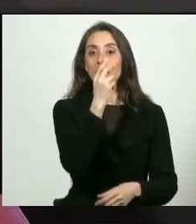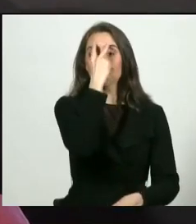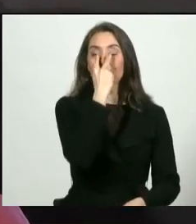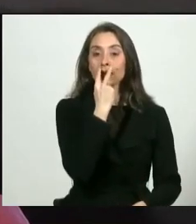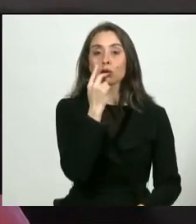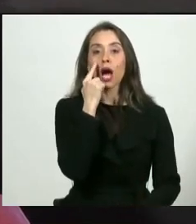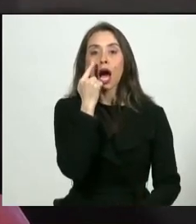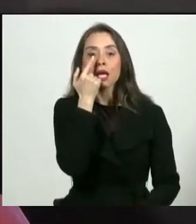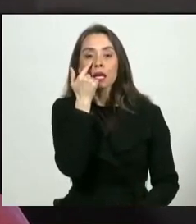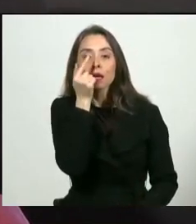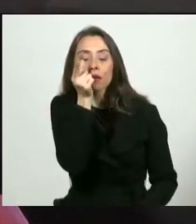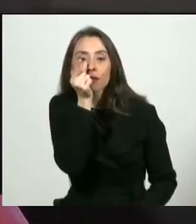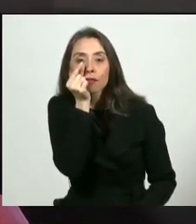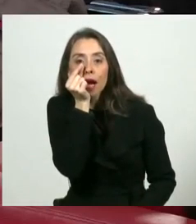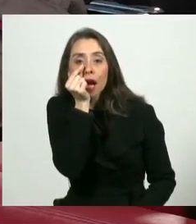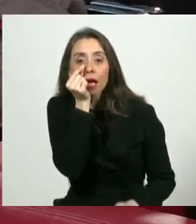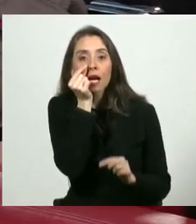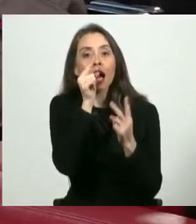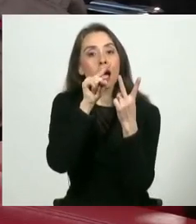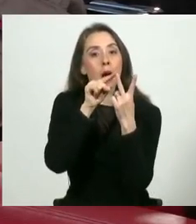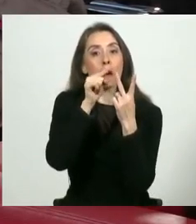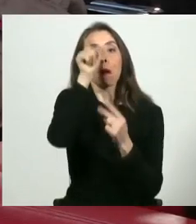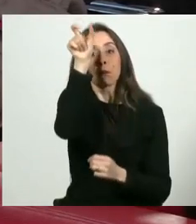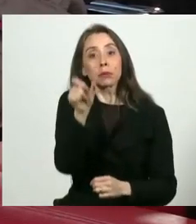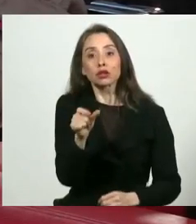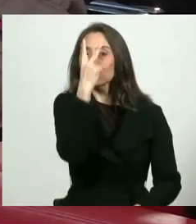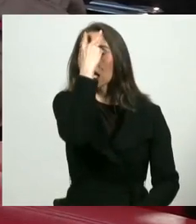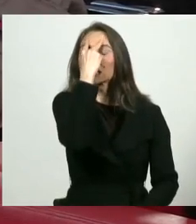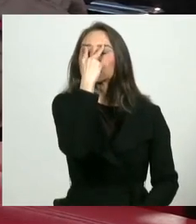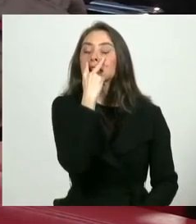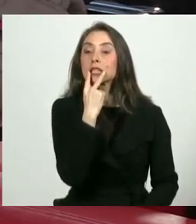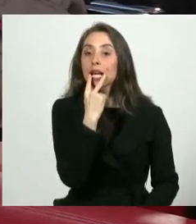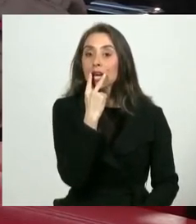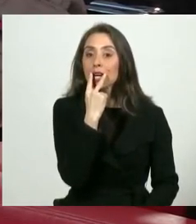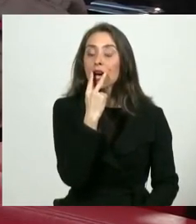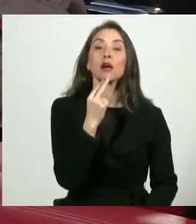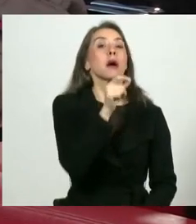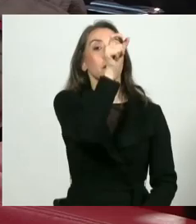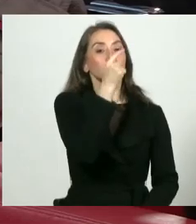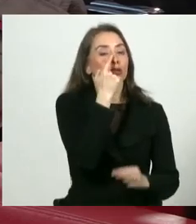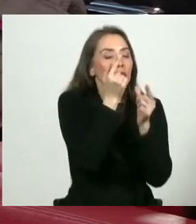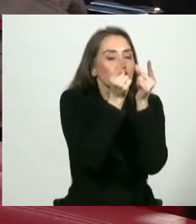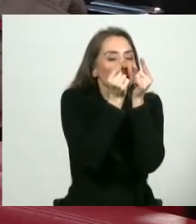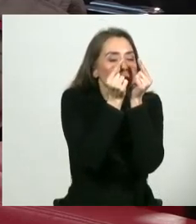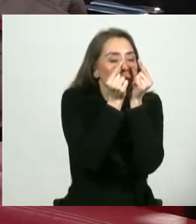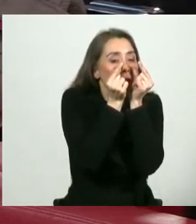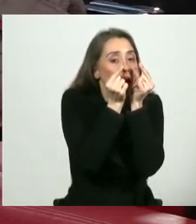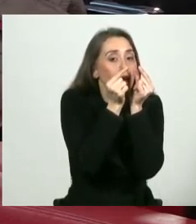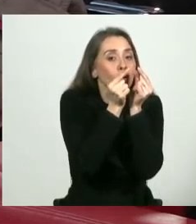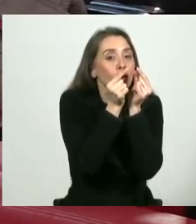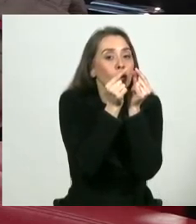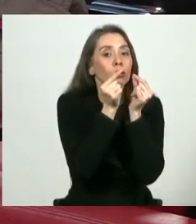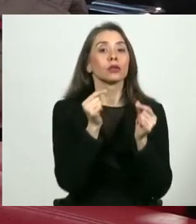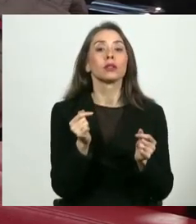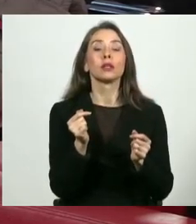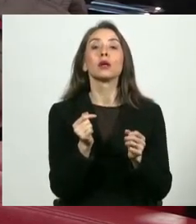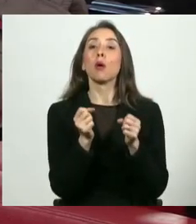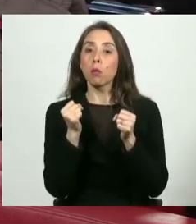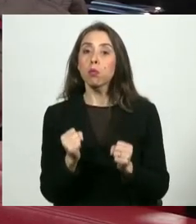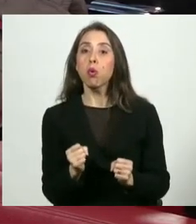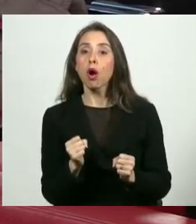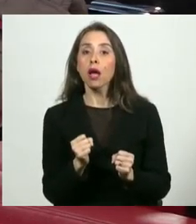baja visión y personas ciegas, ¿ya? Que la persona con baja visión es la que incluso hasta